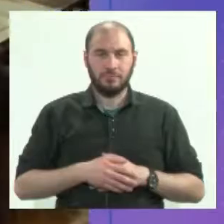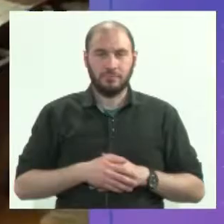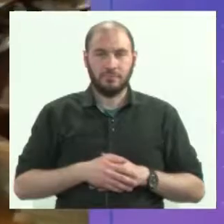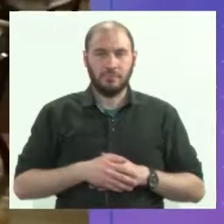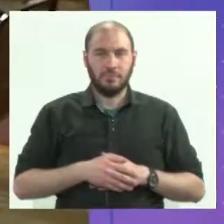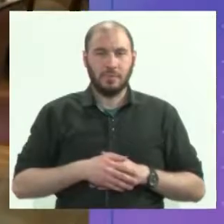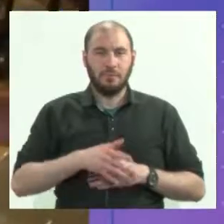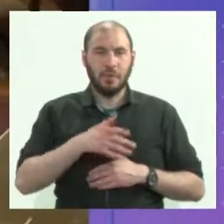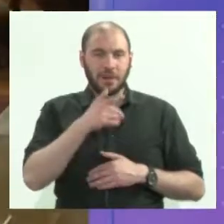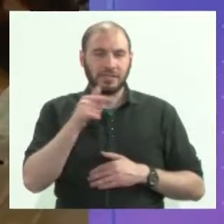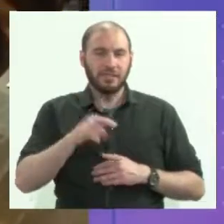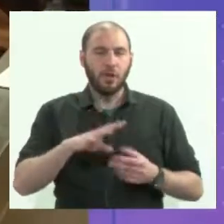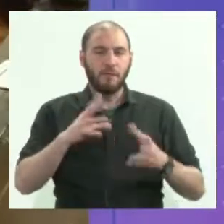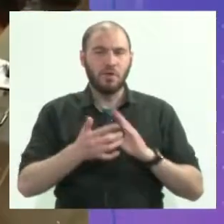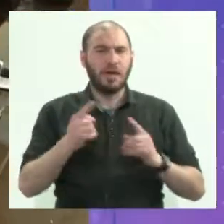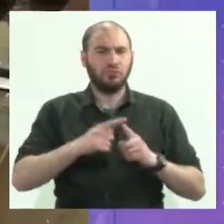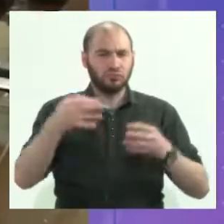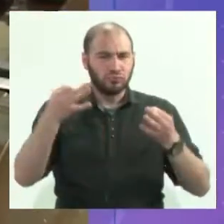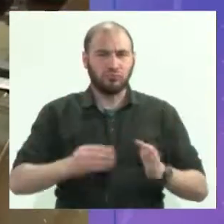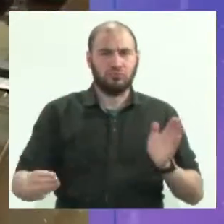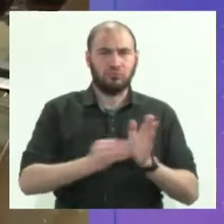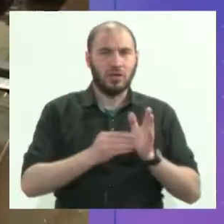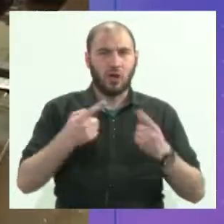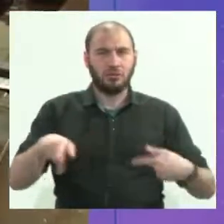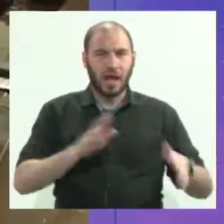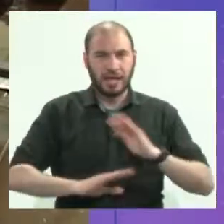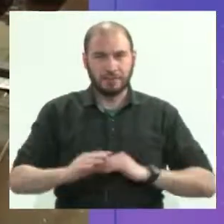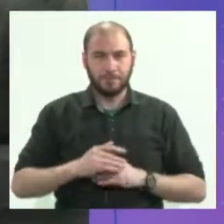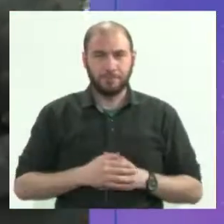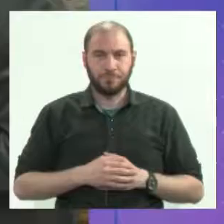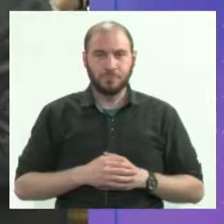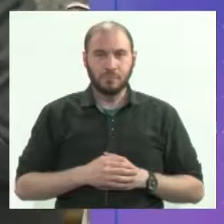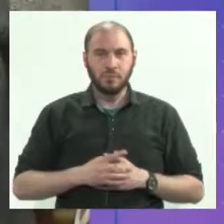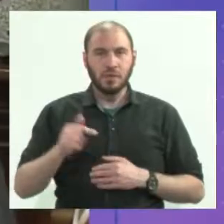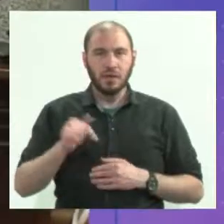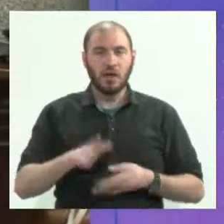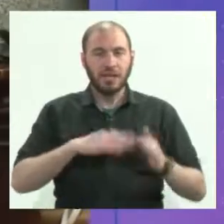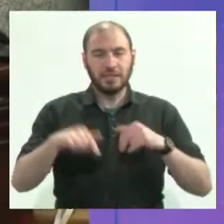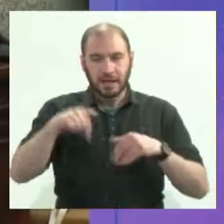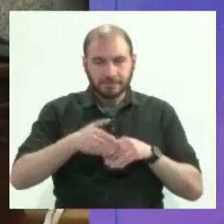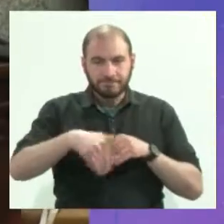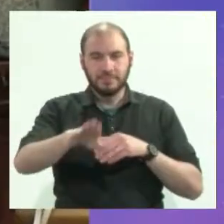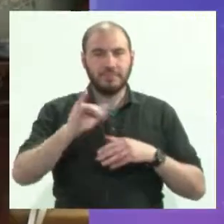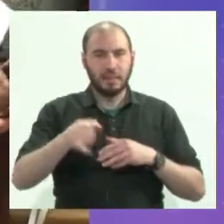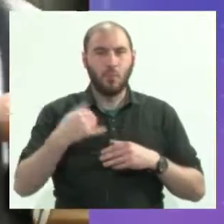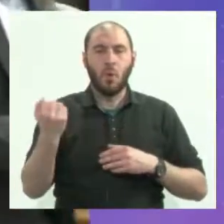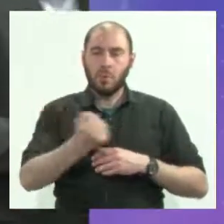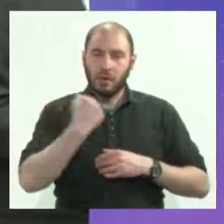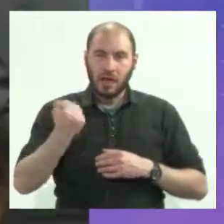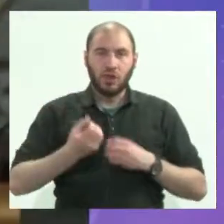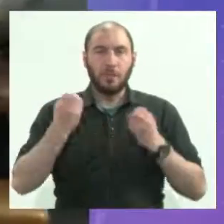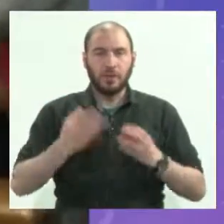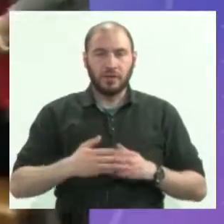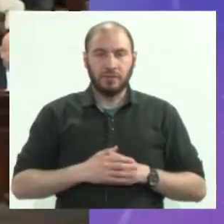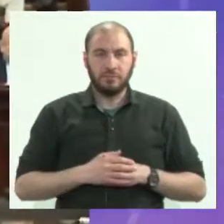que es la manera de institucionalizar algo que se está haciendo y que se debe hacer en adelante. Es muy importante porque